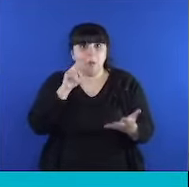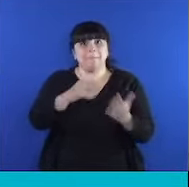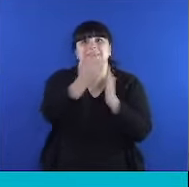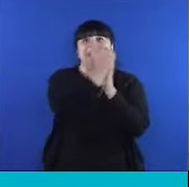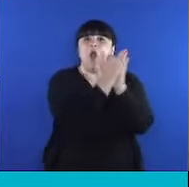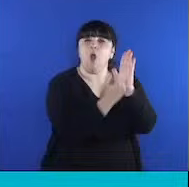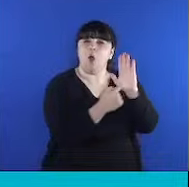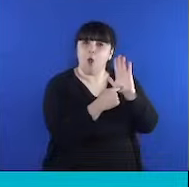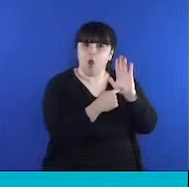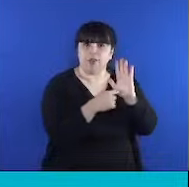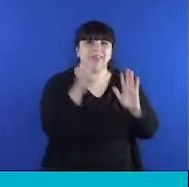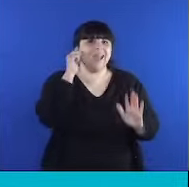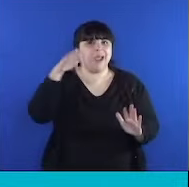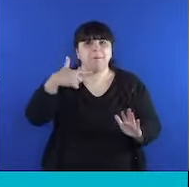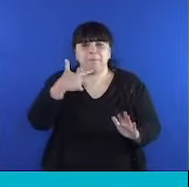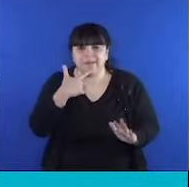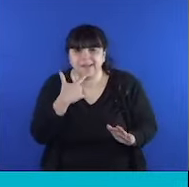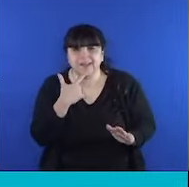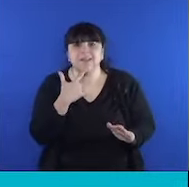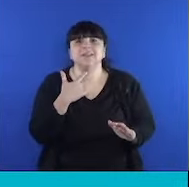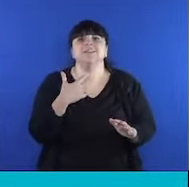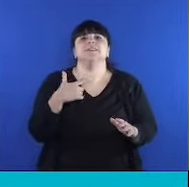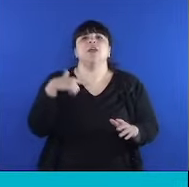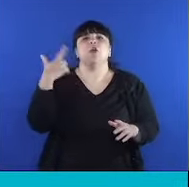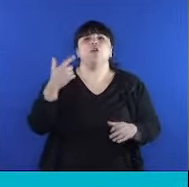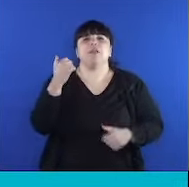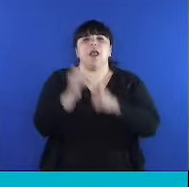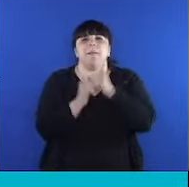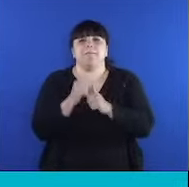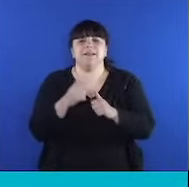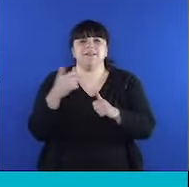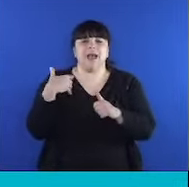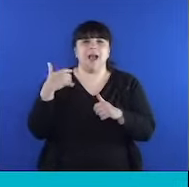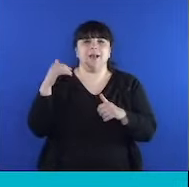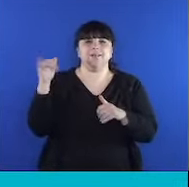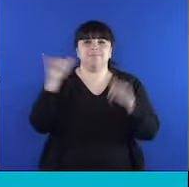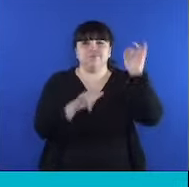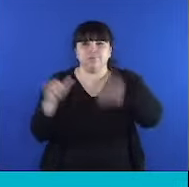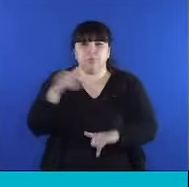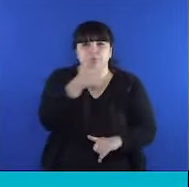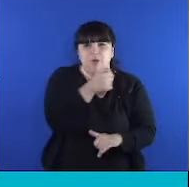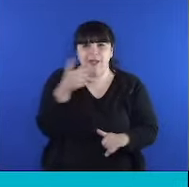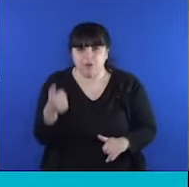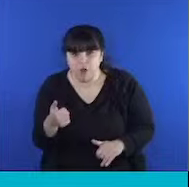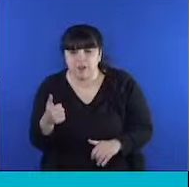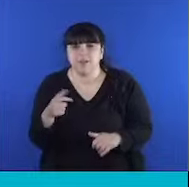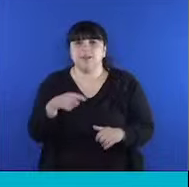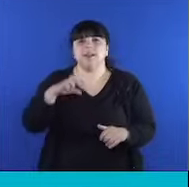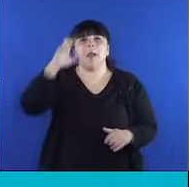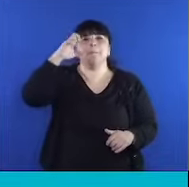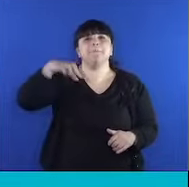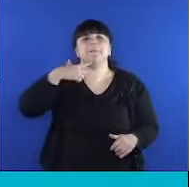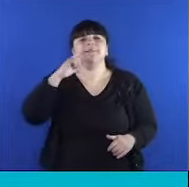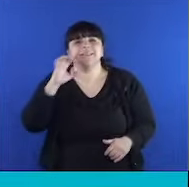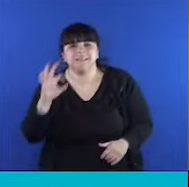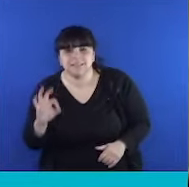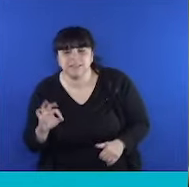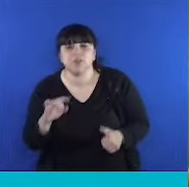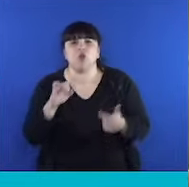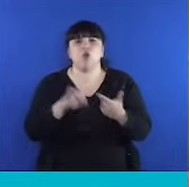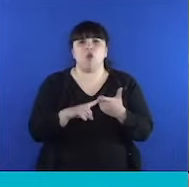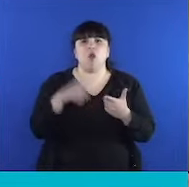día, GPS, la tercerizada de aerolíneas, bueno, PepsiCo en Mar del Plata, que ha